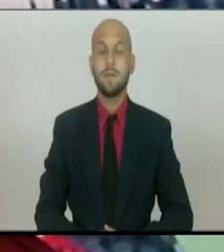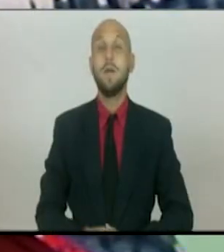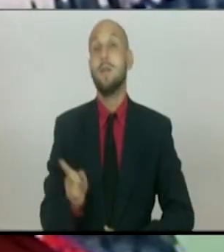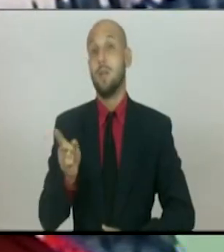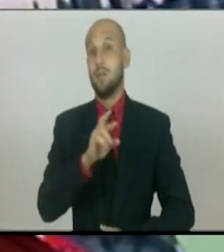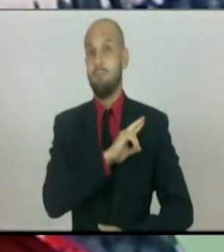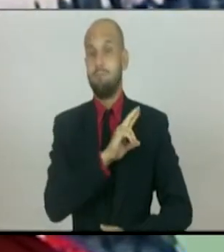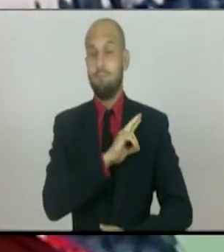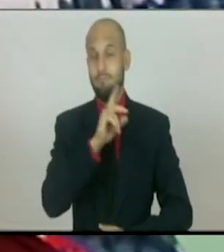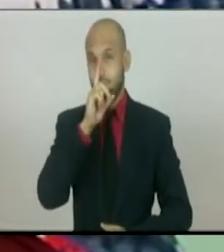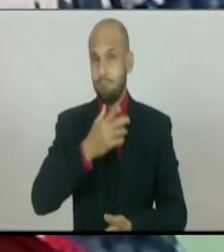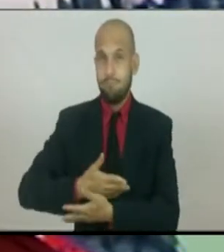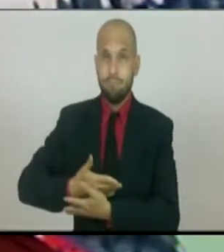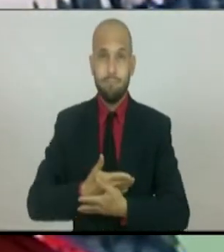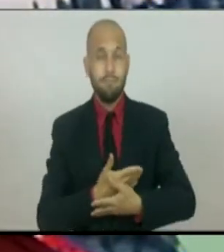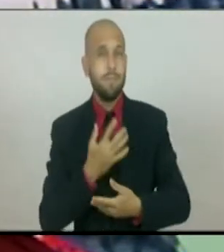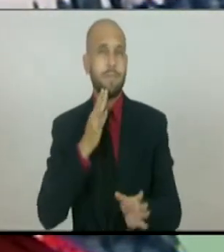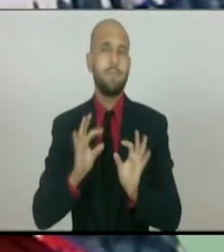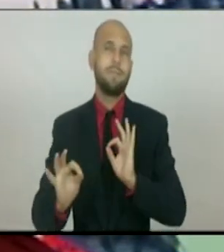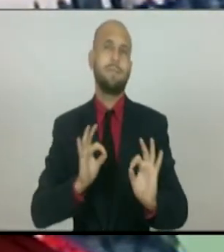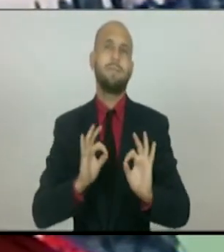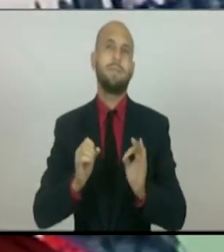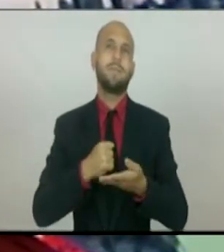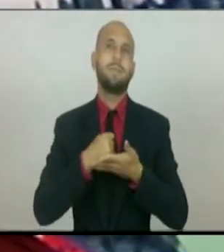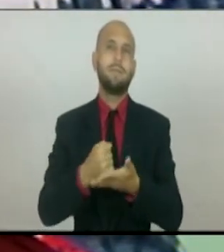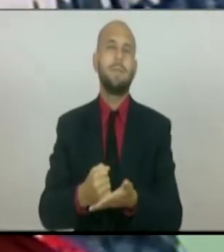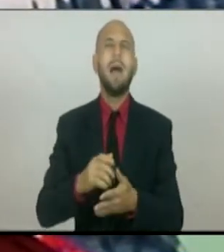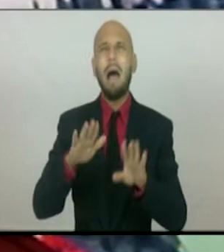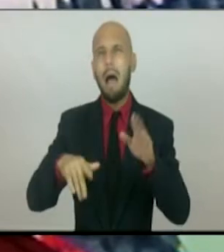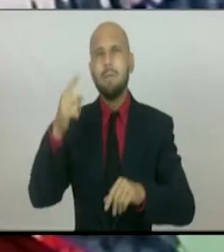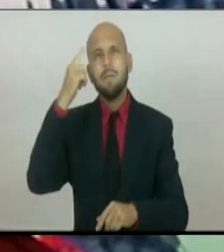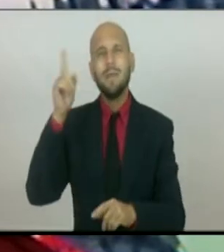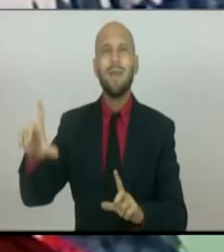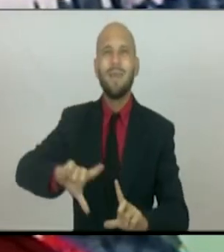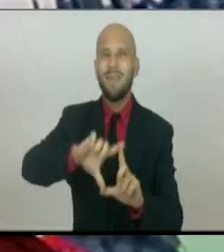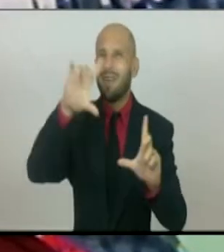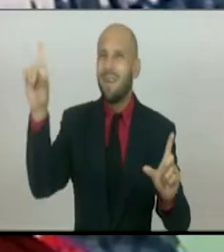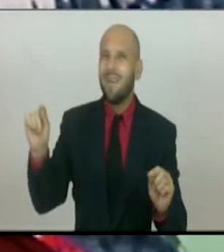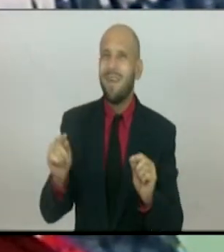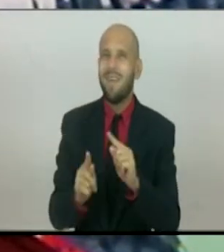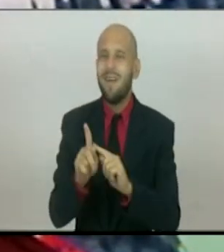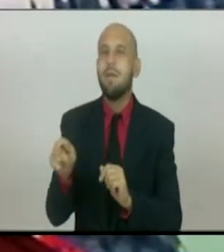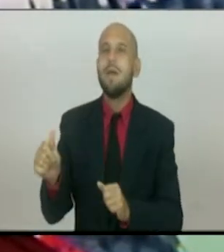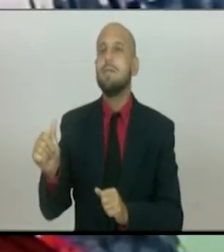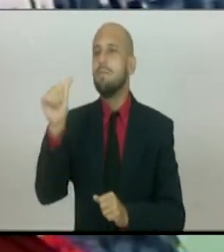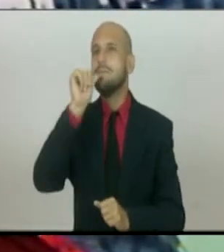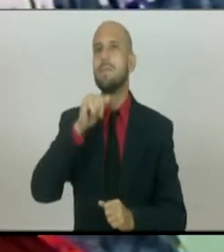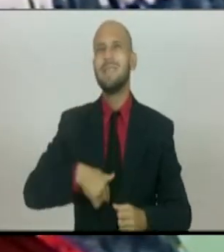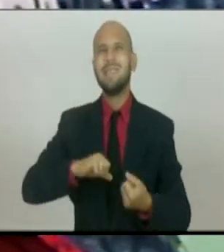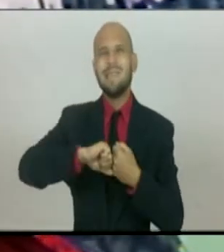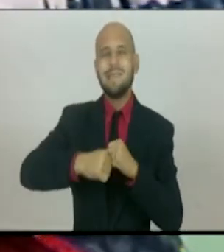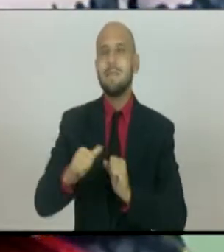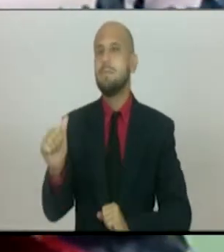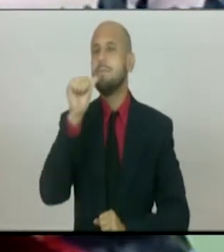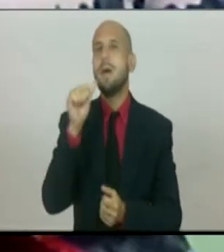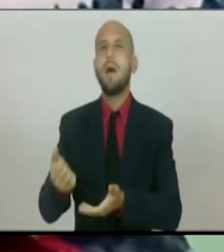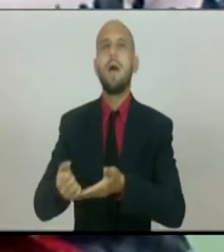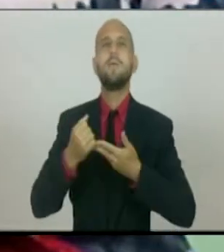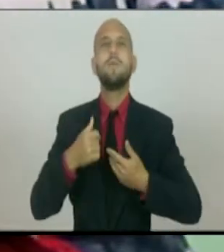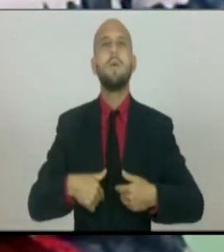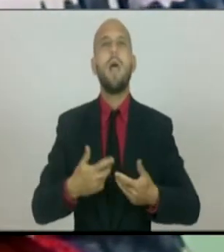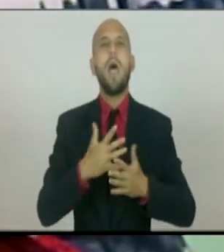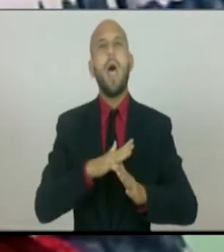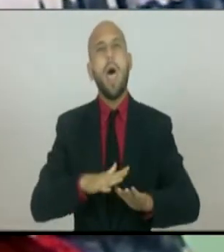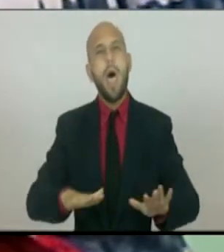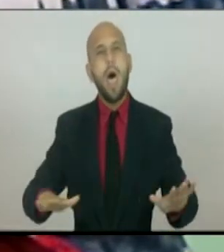válido este consejo para toda la familia, sobre todo porque es una creencia muy arraigada que se ha pasado de generación en generación a la hora de tratar